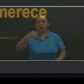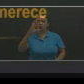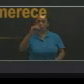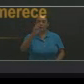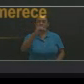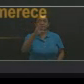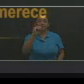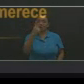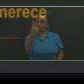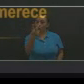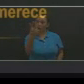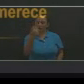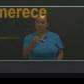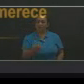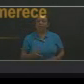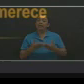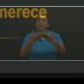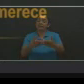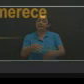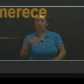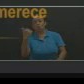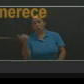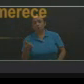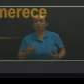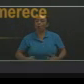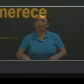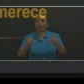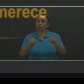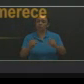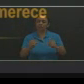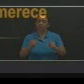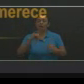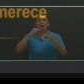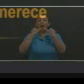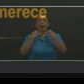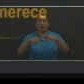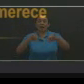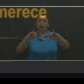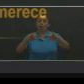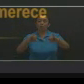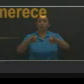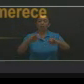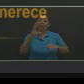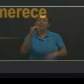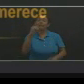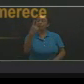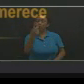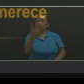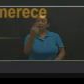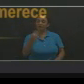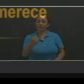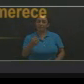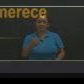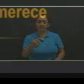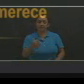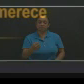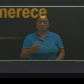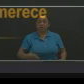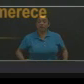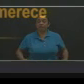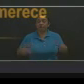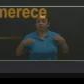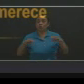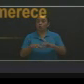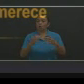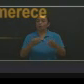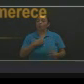una vez y le dieron otra oportunidad. A Jacob le hablaron una vez, vivió de una forma como él quería